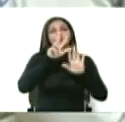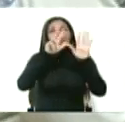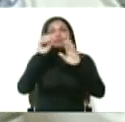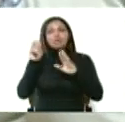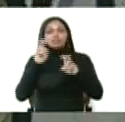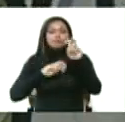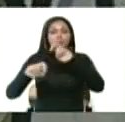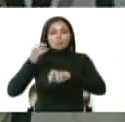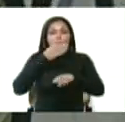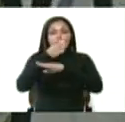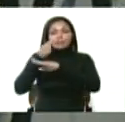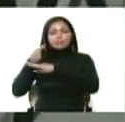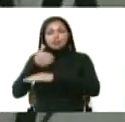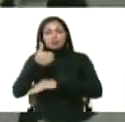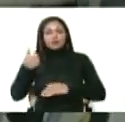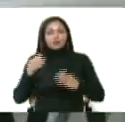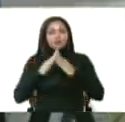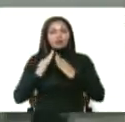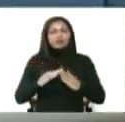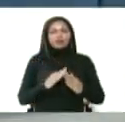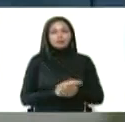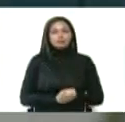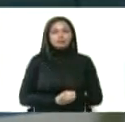pesquisas, visitas. Hemos hecho